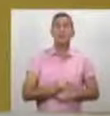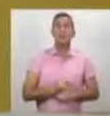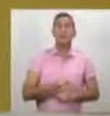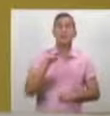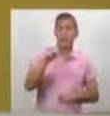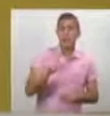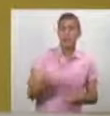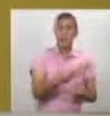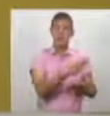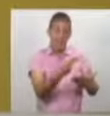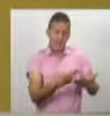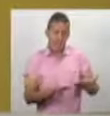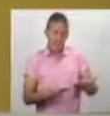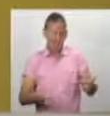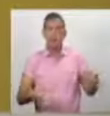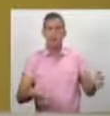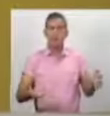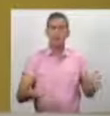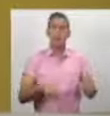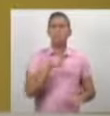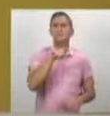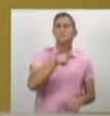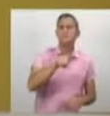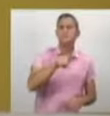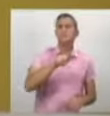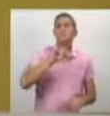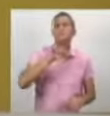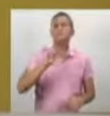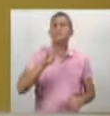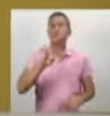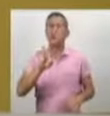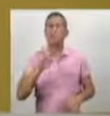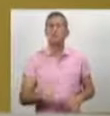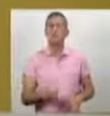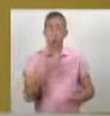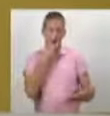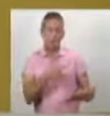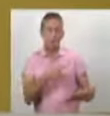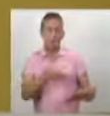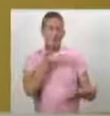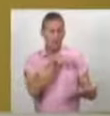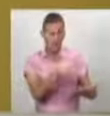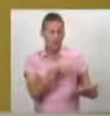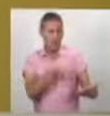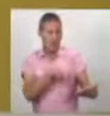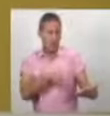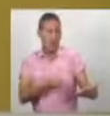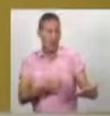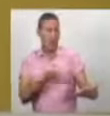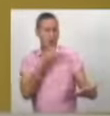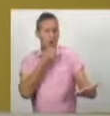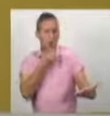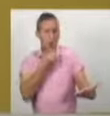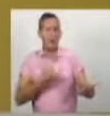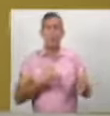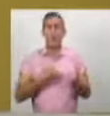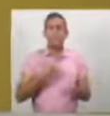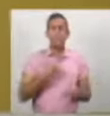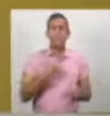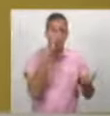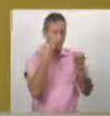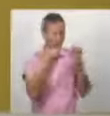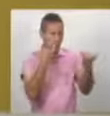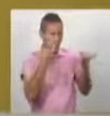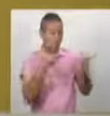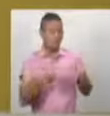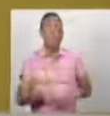En el esquema que aparece en su libro de texto en la página 168, también aparecen señaladas y pueden identificarlas. Y también ustedes pueden